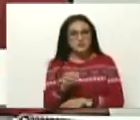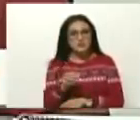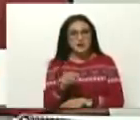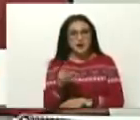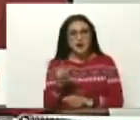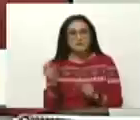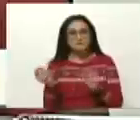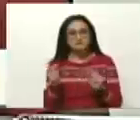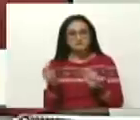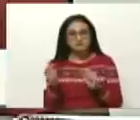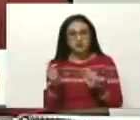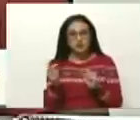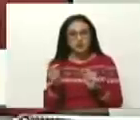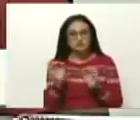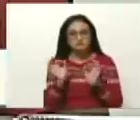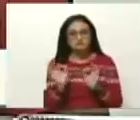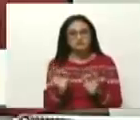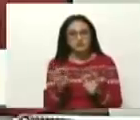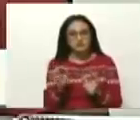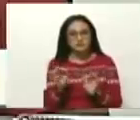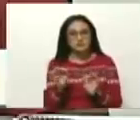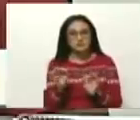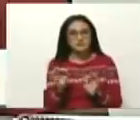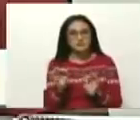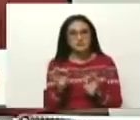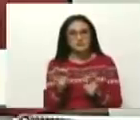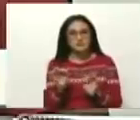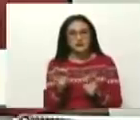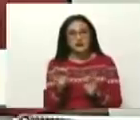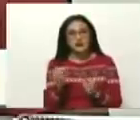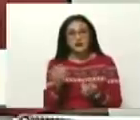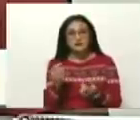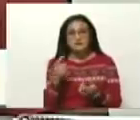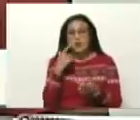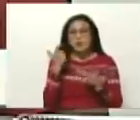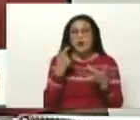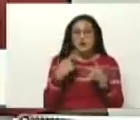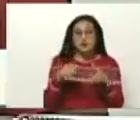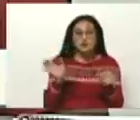están consiguiendo recursos que de otra manera los